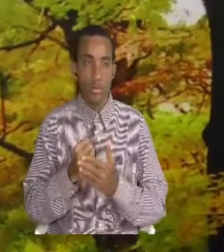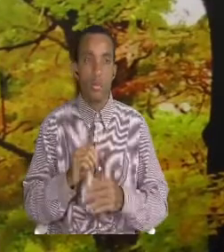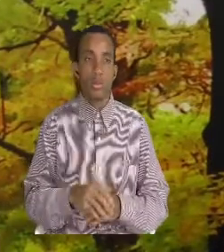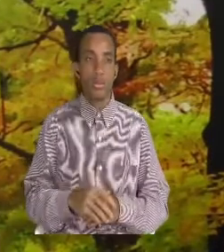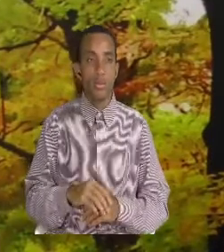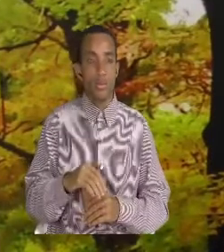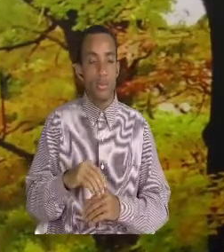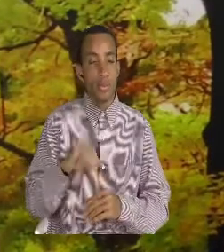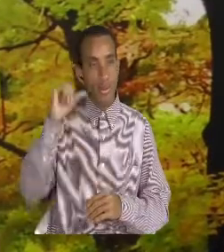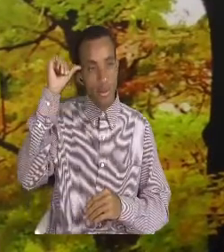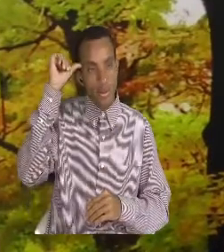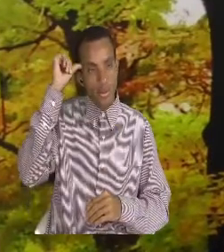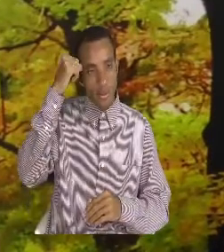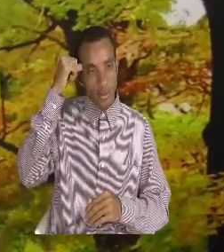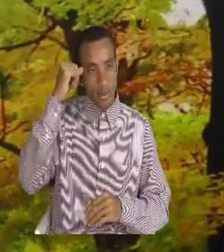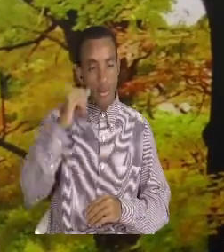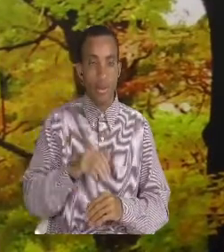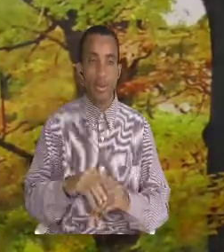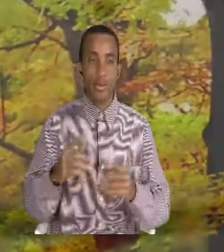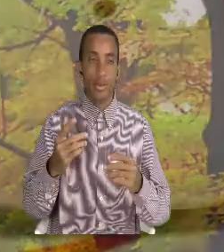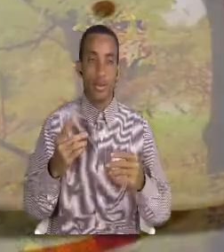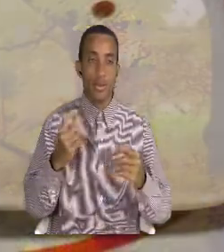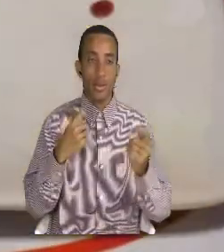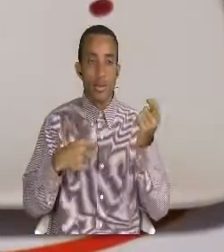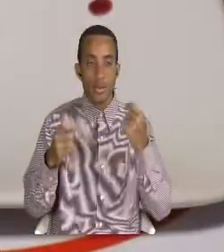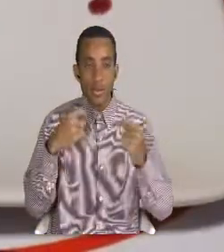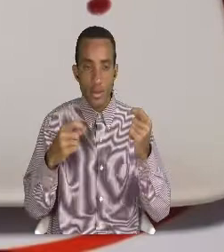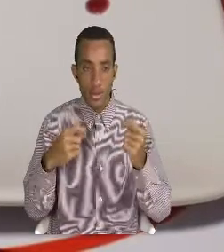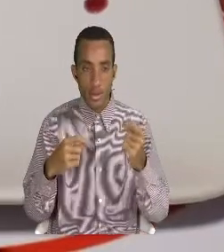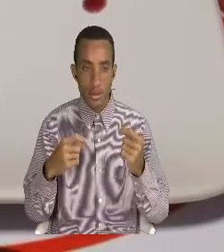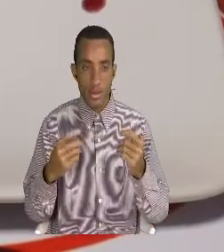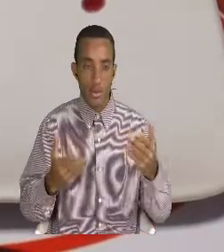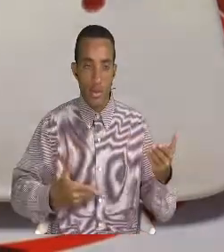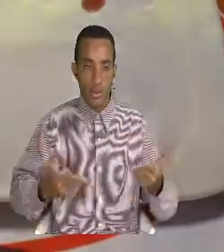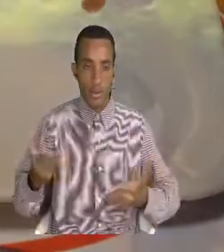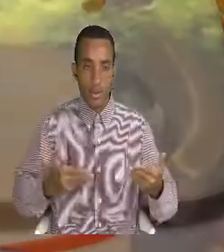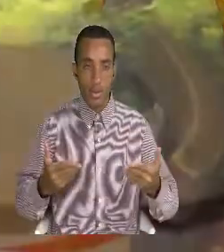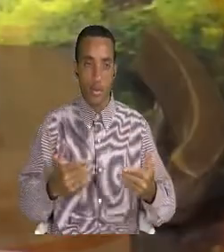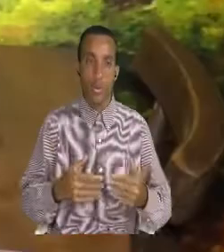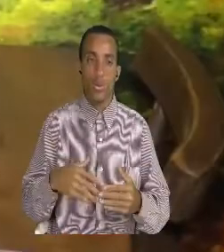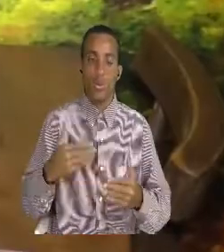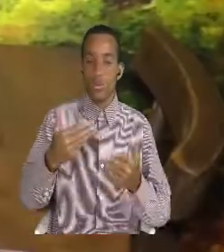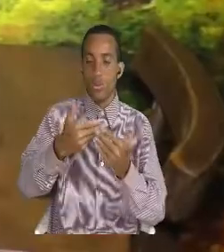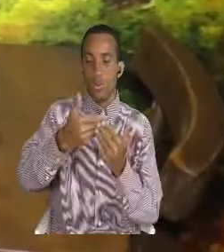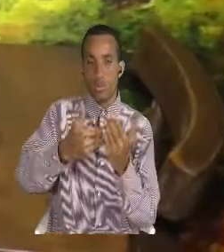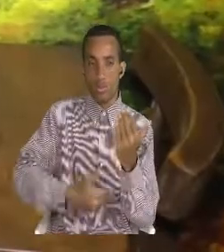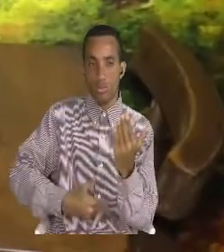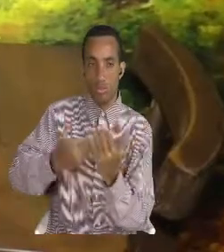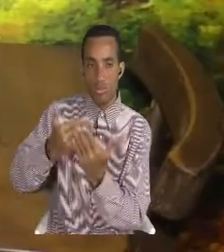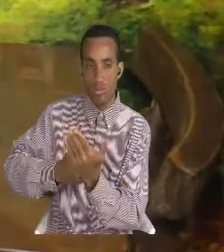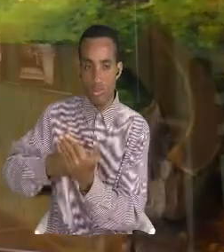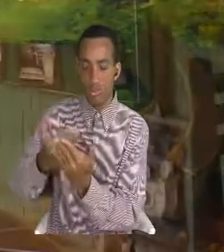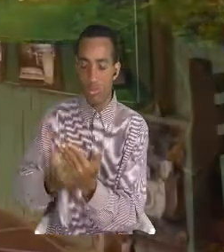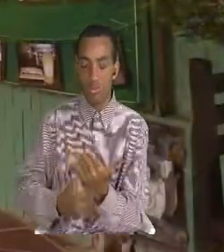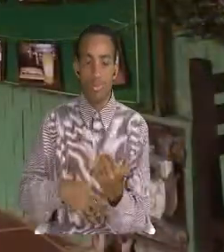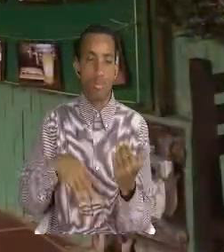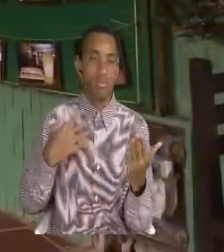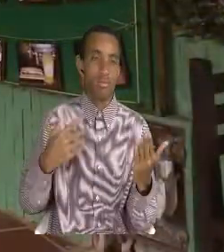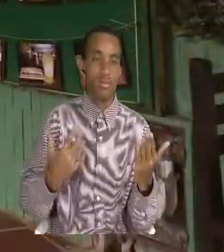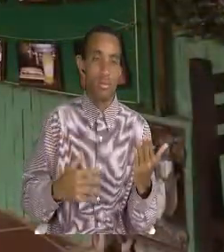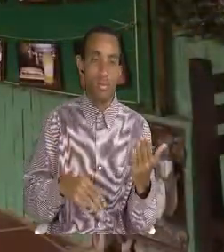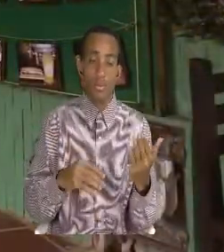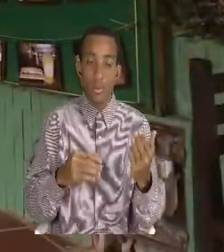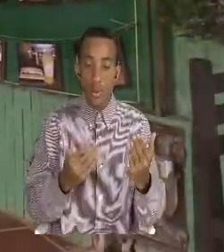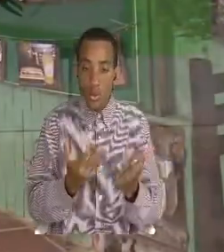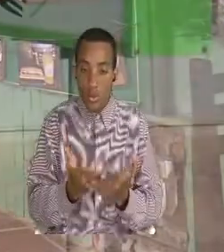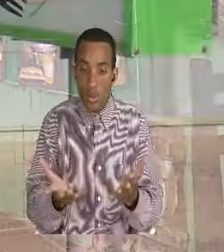Acuérdate que nosotros en la Barra Fitness tenemos una amplia carta de productos saludables, market y restaurante